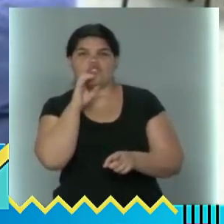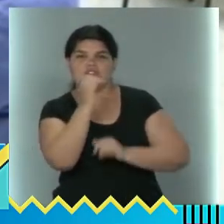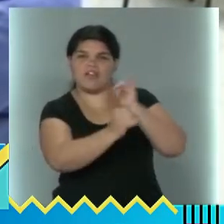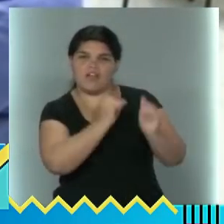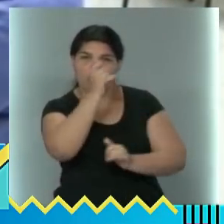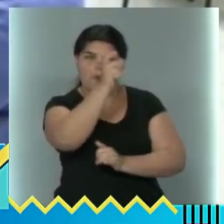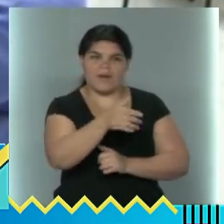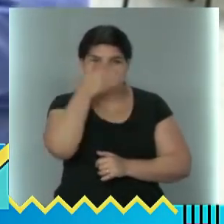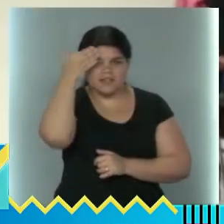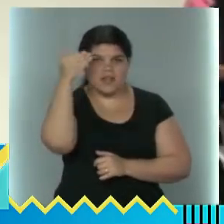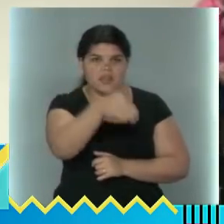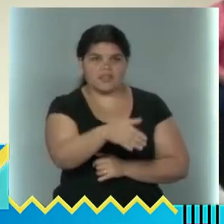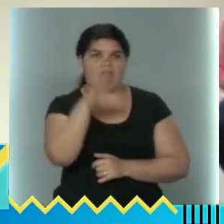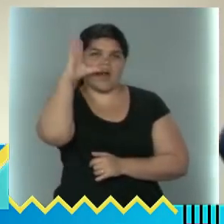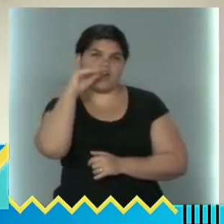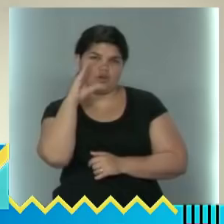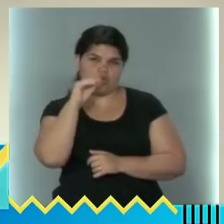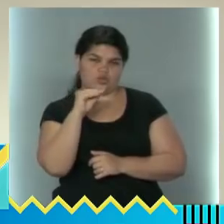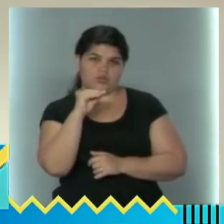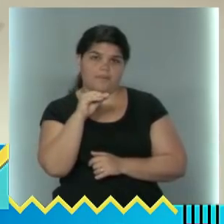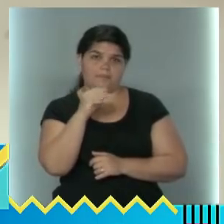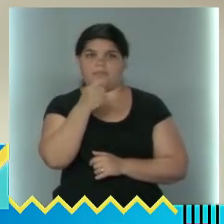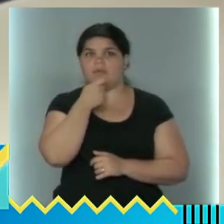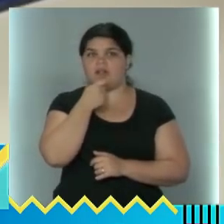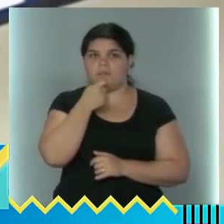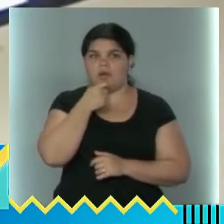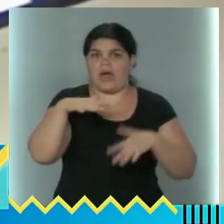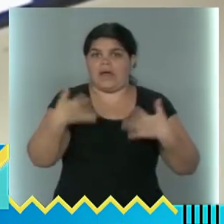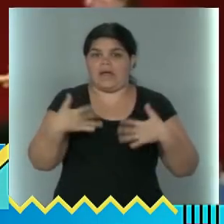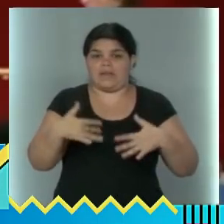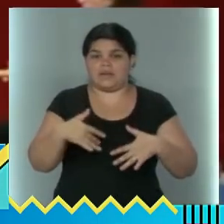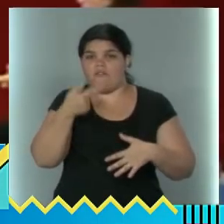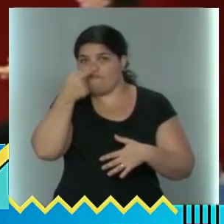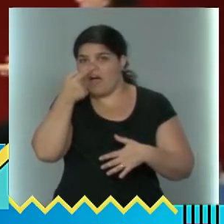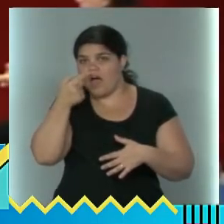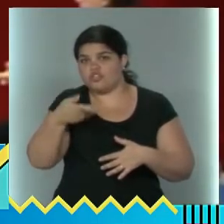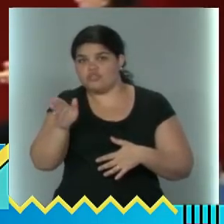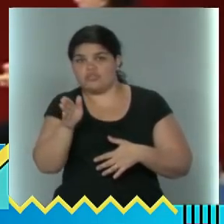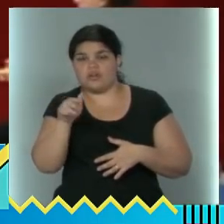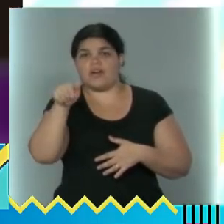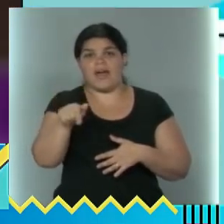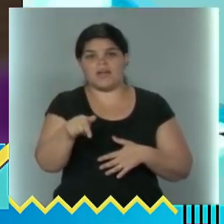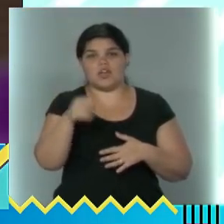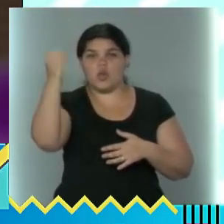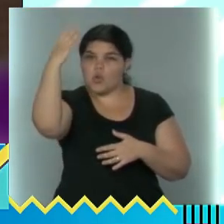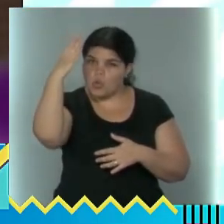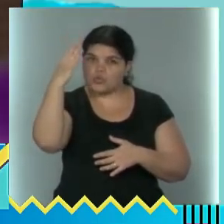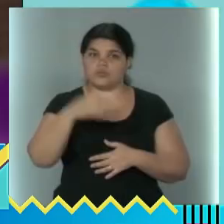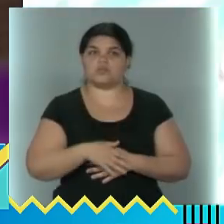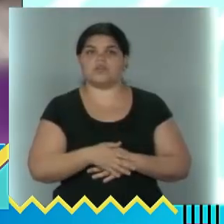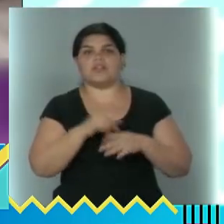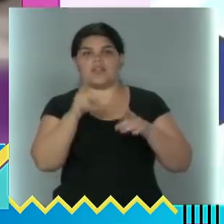cómo en la noche, que tienen urgencia para ir al baño, que prendan una luz, para comer,